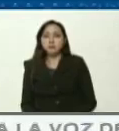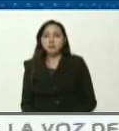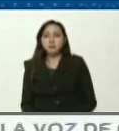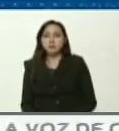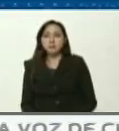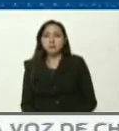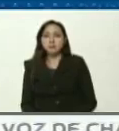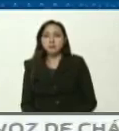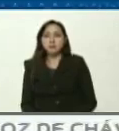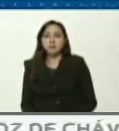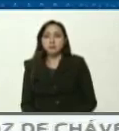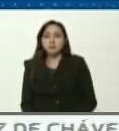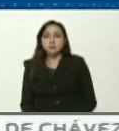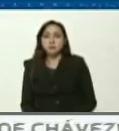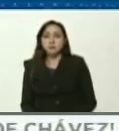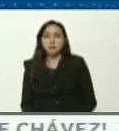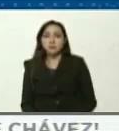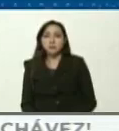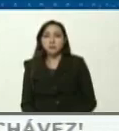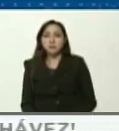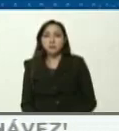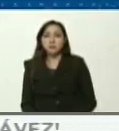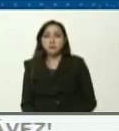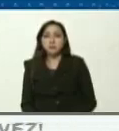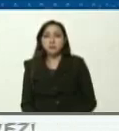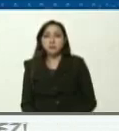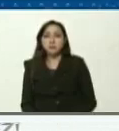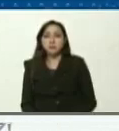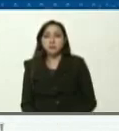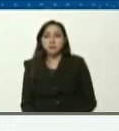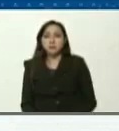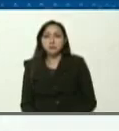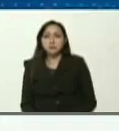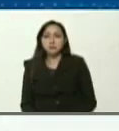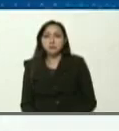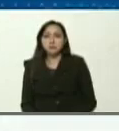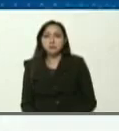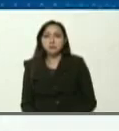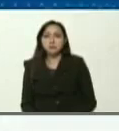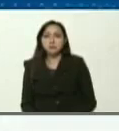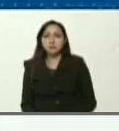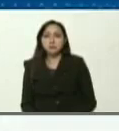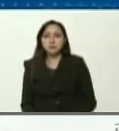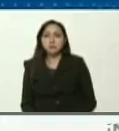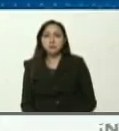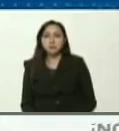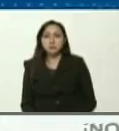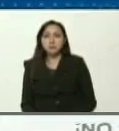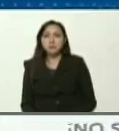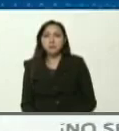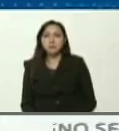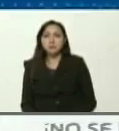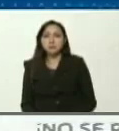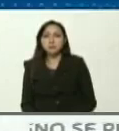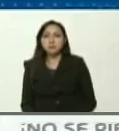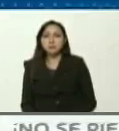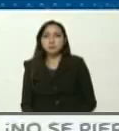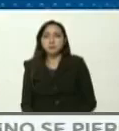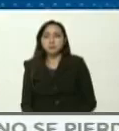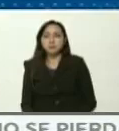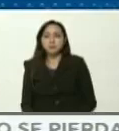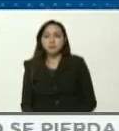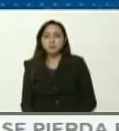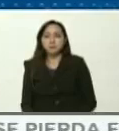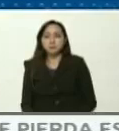toro que en el corral cabecea. Y una muchacha morena con su belleza engalana, ha comenzado la